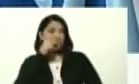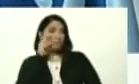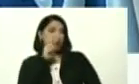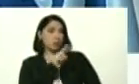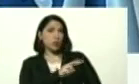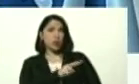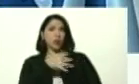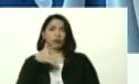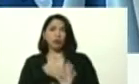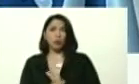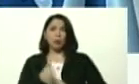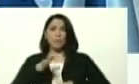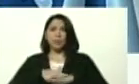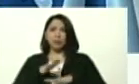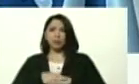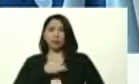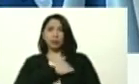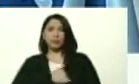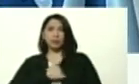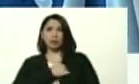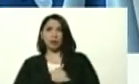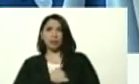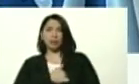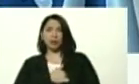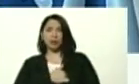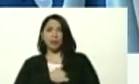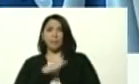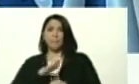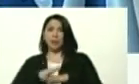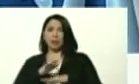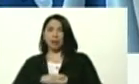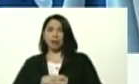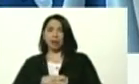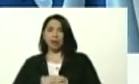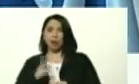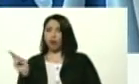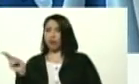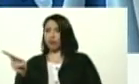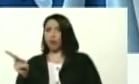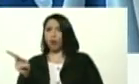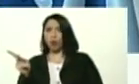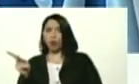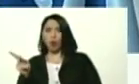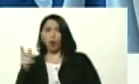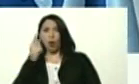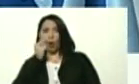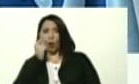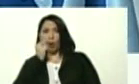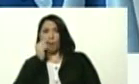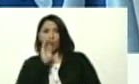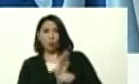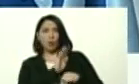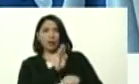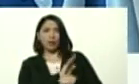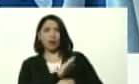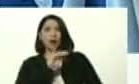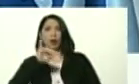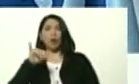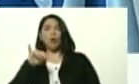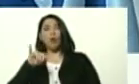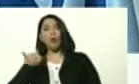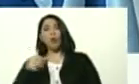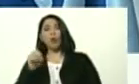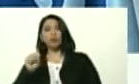de este lamentable suceso, fueron ocasionadas por los escoltas de Pinto, por instrucciones de este.